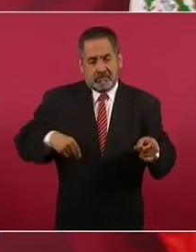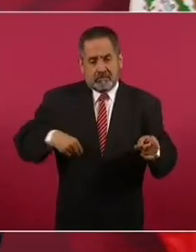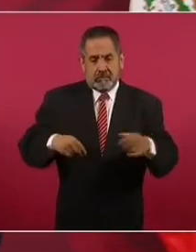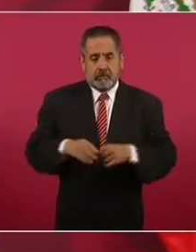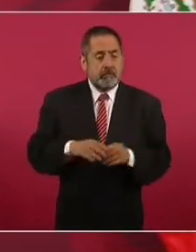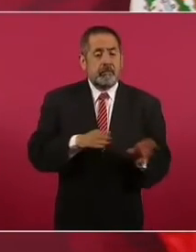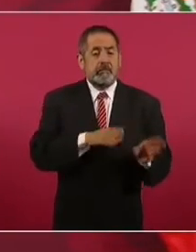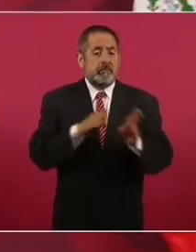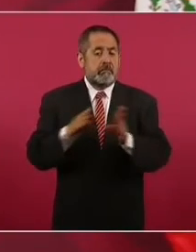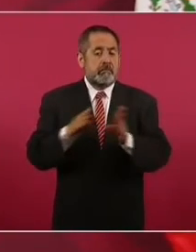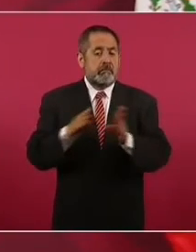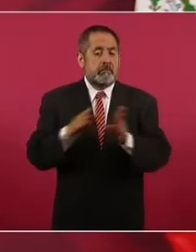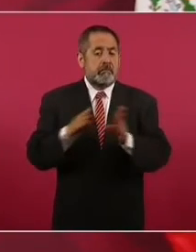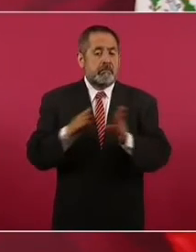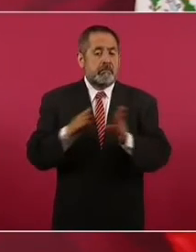En el caso de Zedillo,